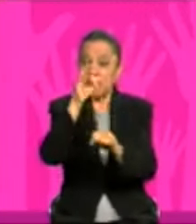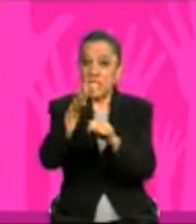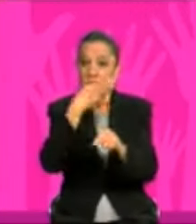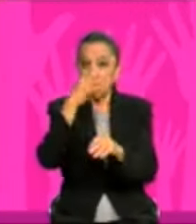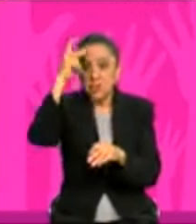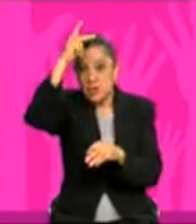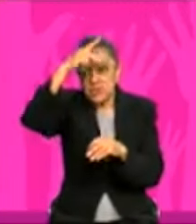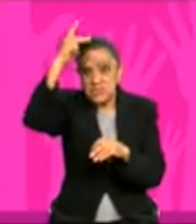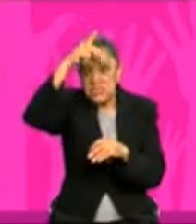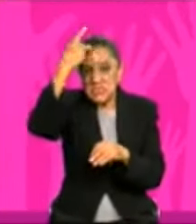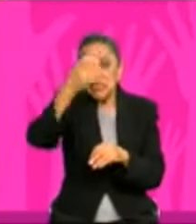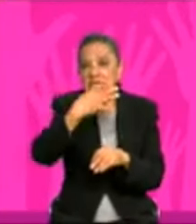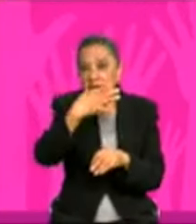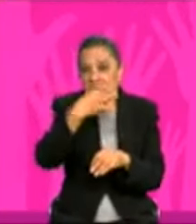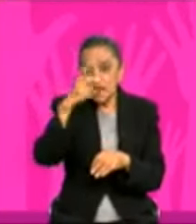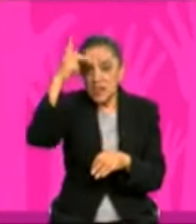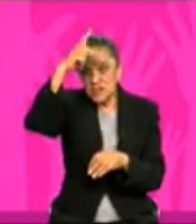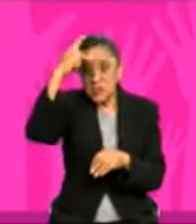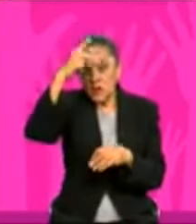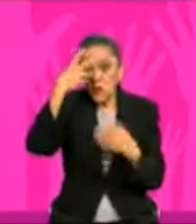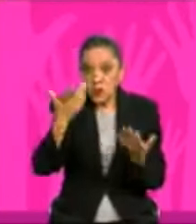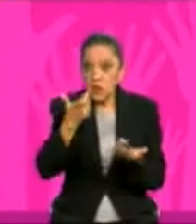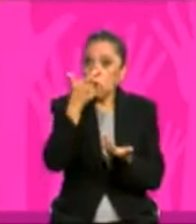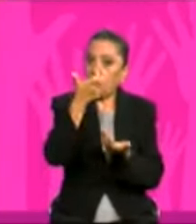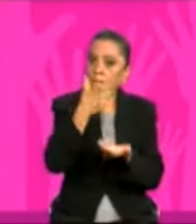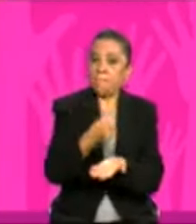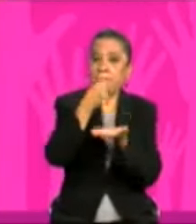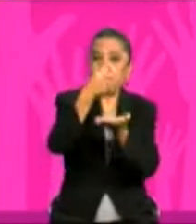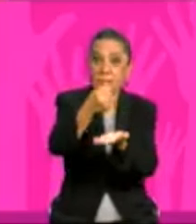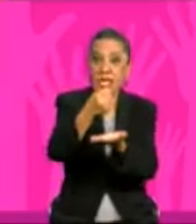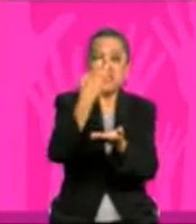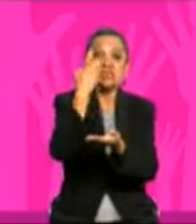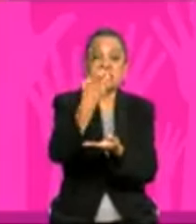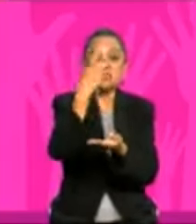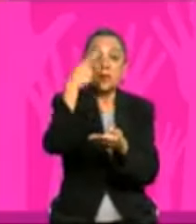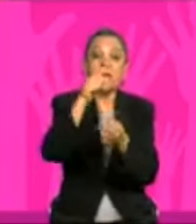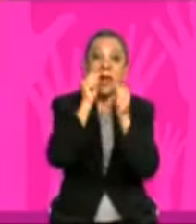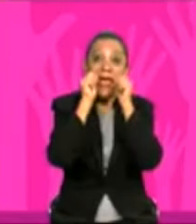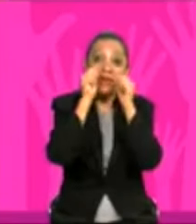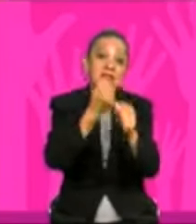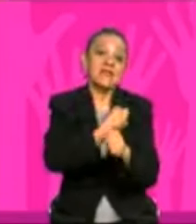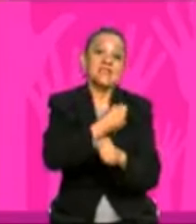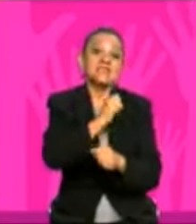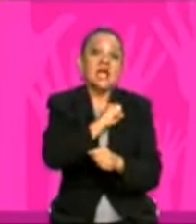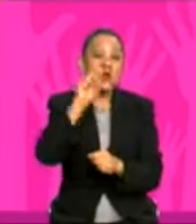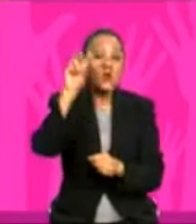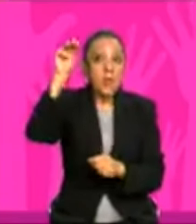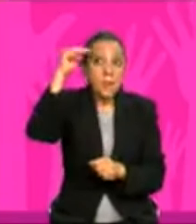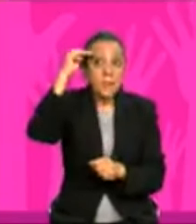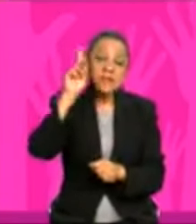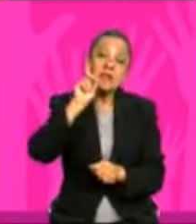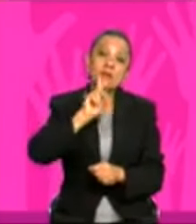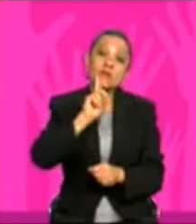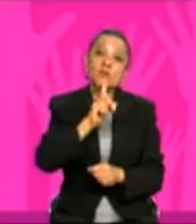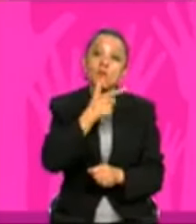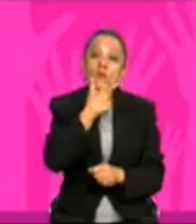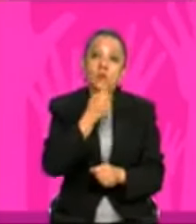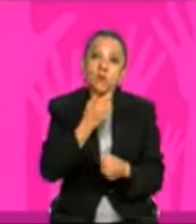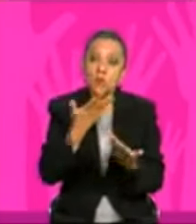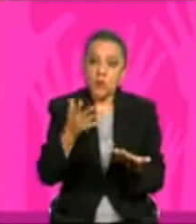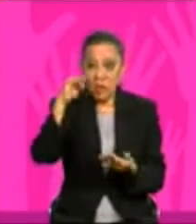psicológicos y aumentaremos el presupuesto destinado para atender la salud mental de las y los morelenses.